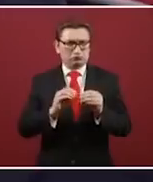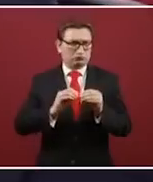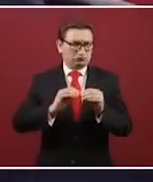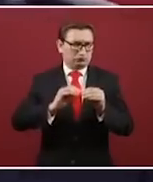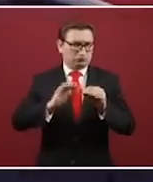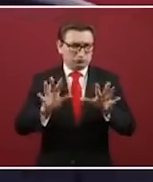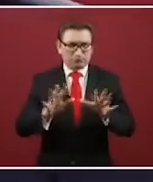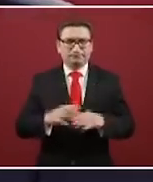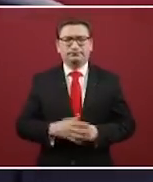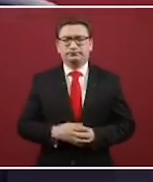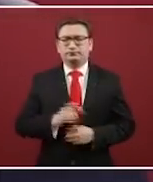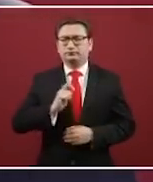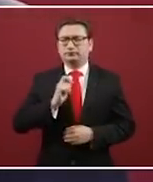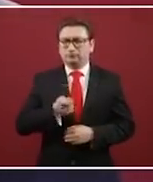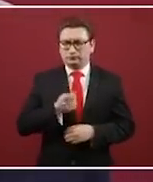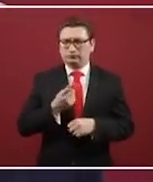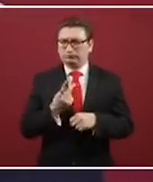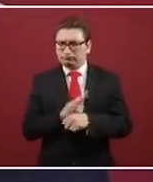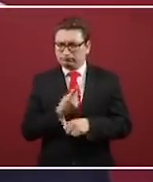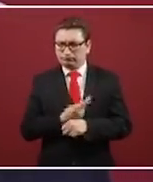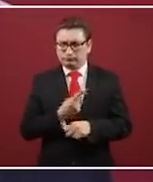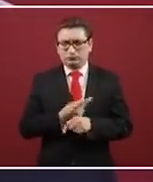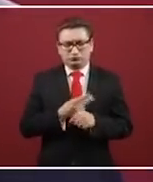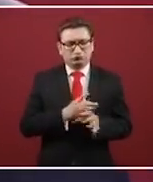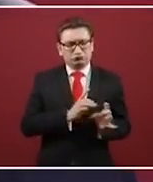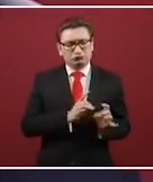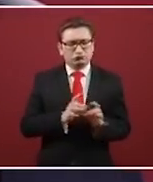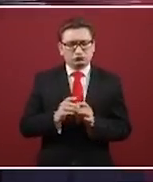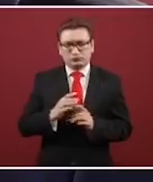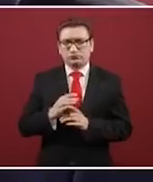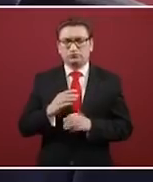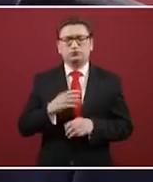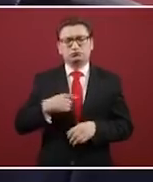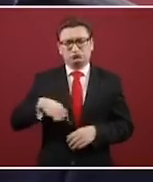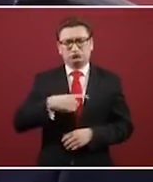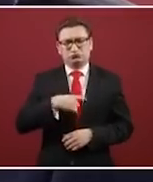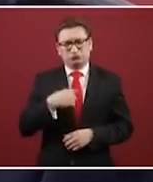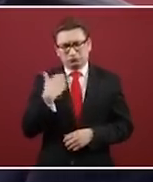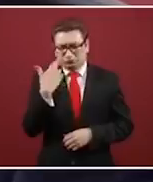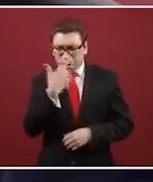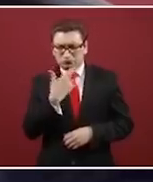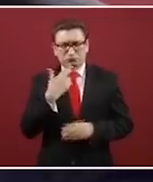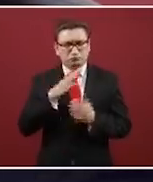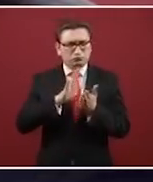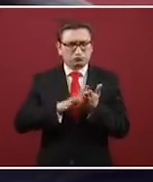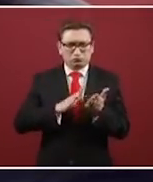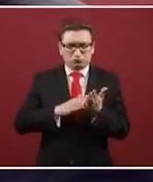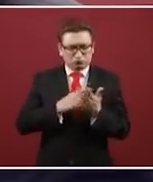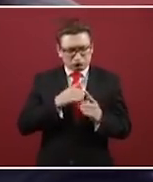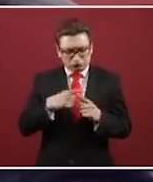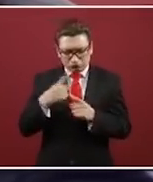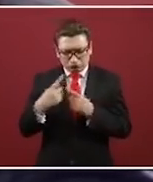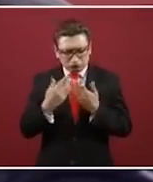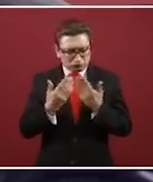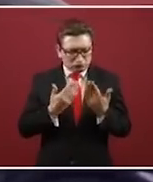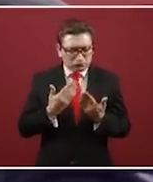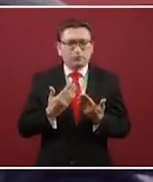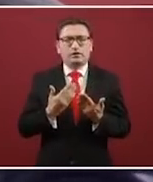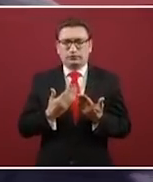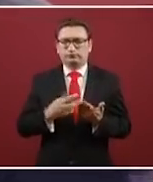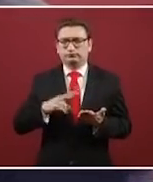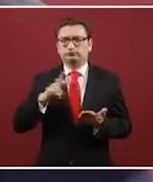asunto se hizo una revisión de documentos y en efecto